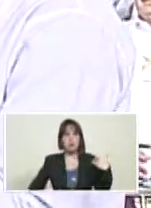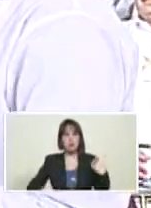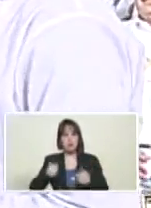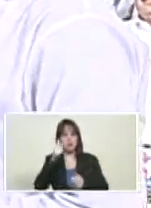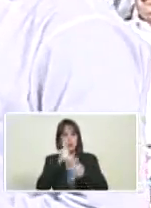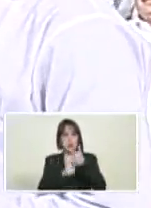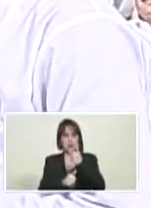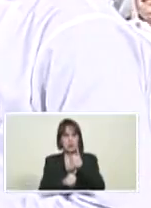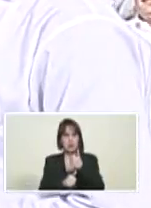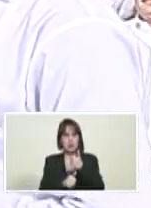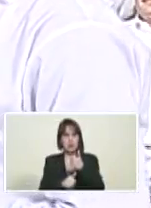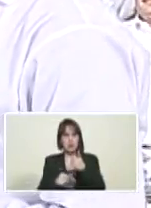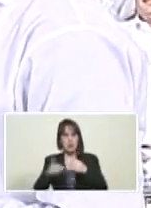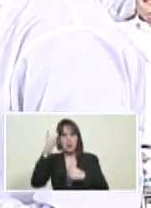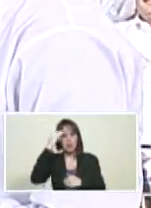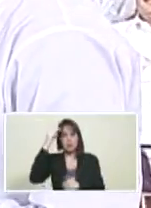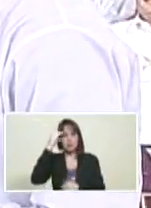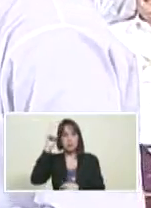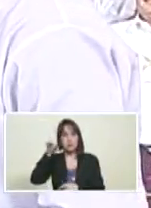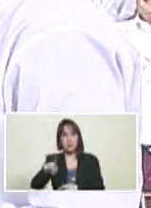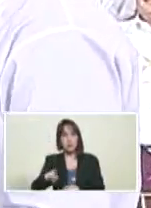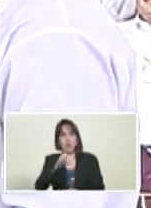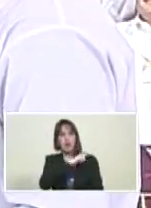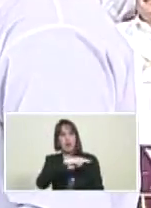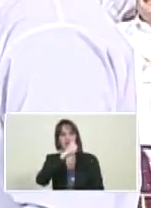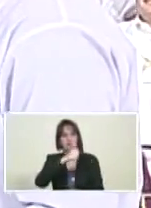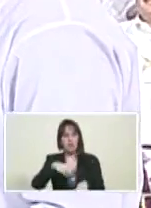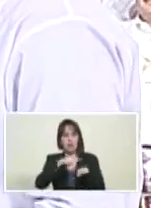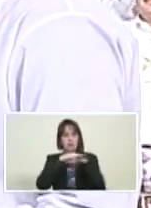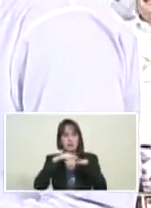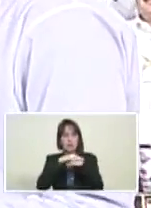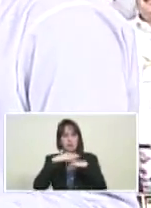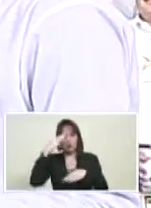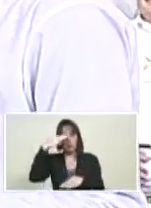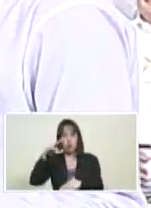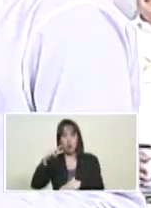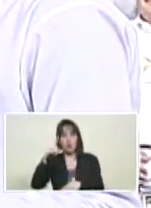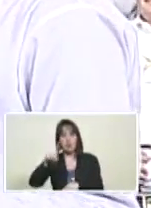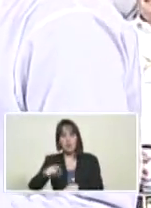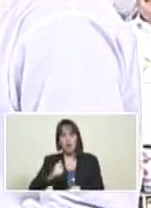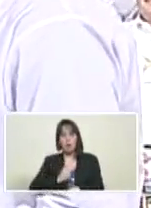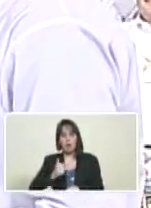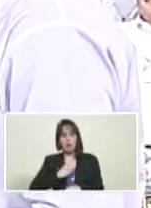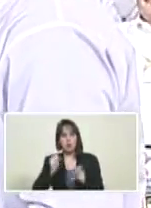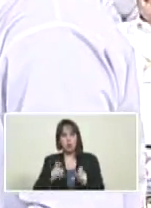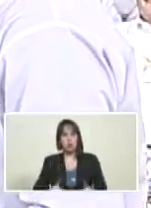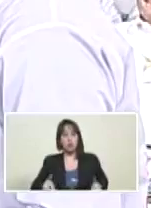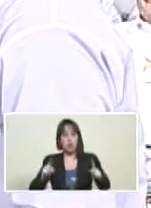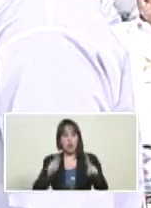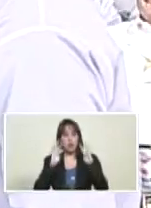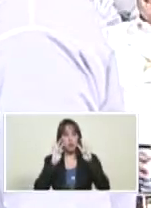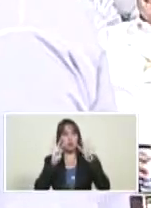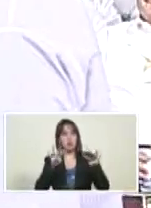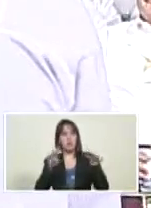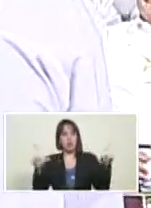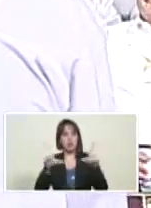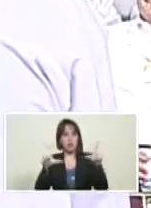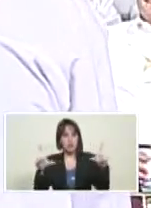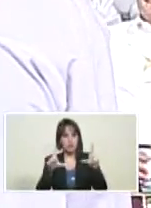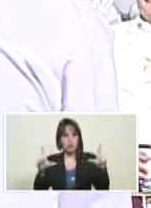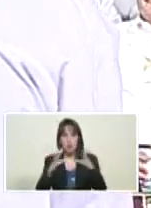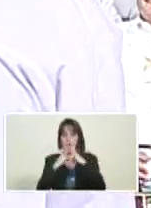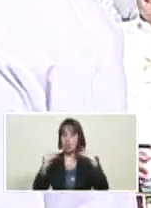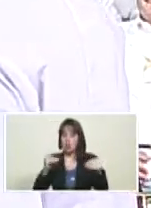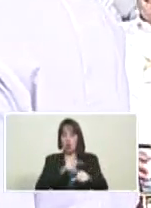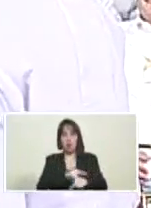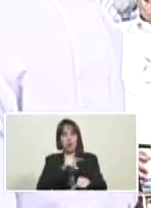y al jefe de la misión cubana. Pero no quiero desaprovechar la oportunidad también a los que nos están viendo en televisión, a todos esos